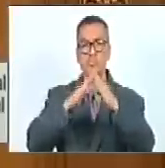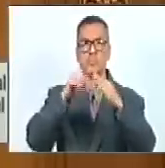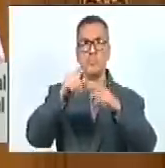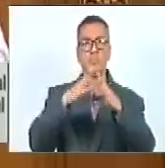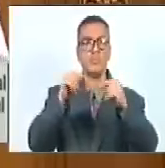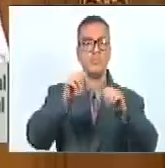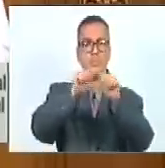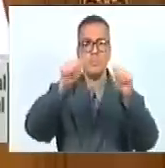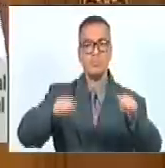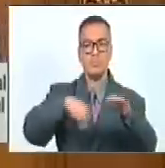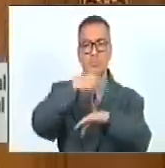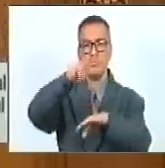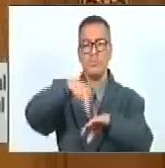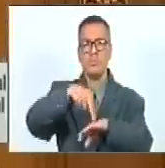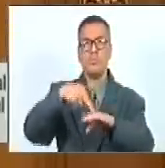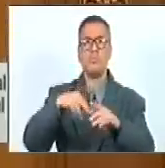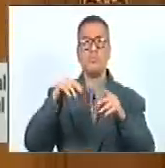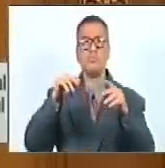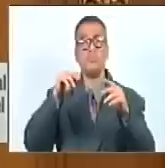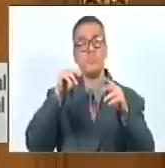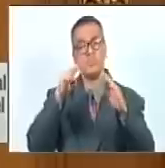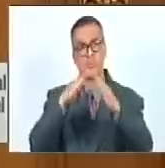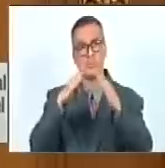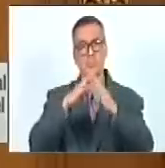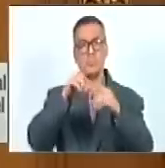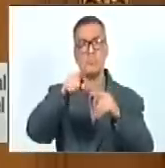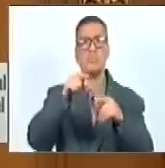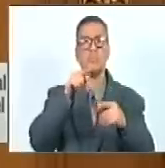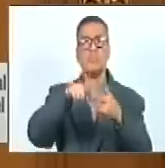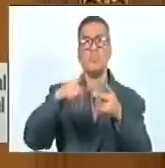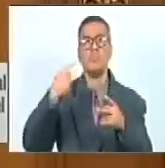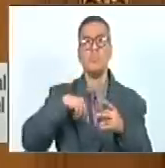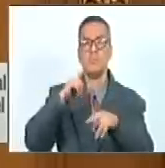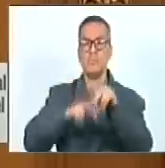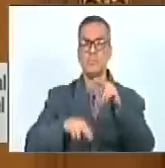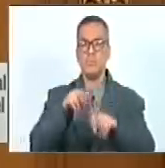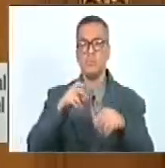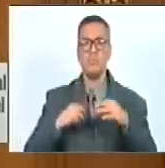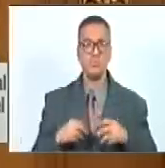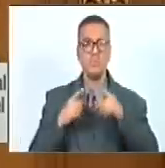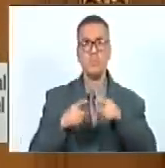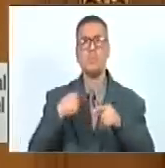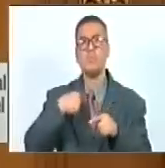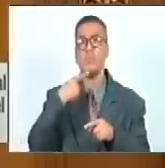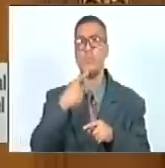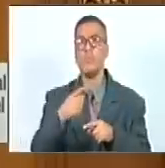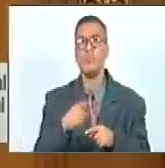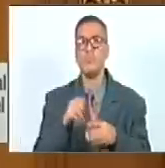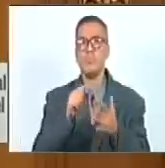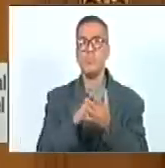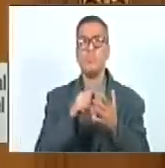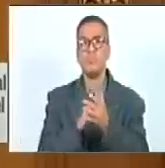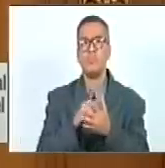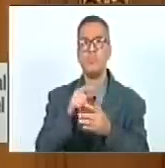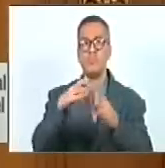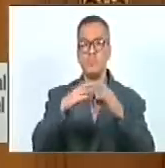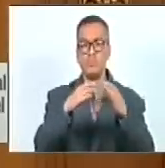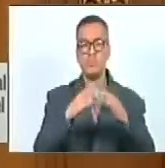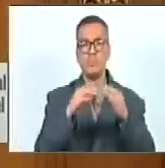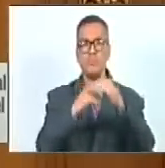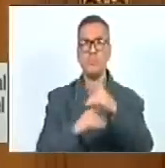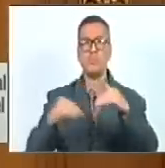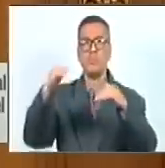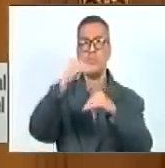todo el Sistema Nacional de Vivienda y Hábitat y las instancias que se han creado para tal fin. Es decir, nos estamos refiriendo al órgano